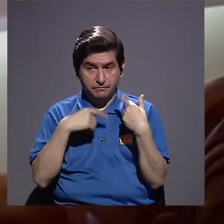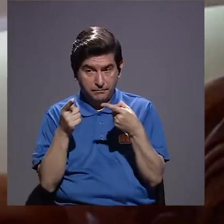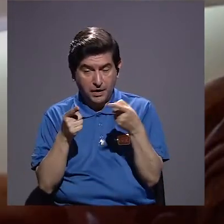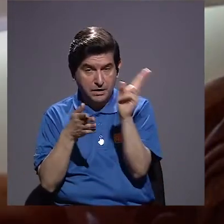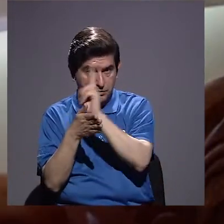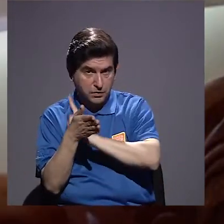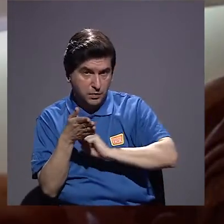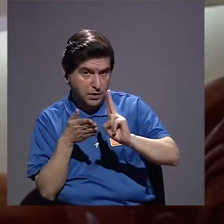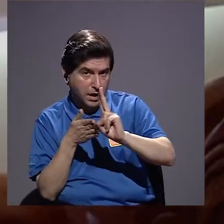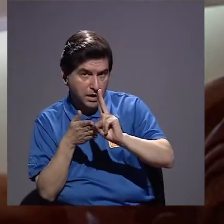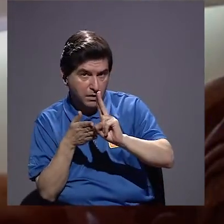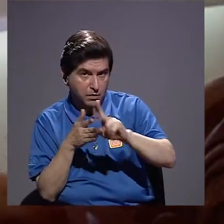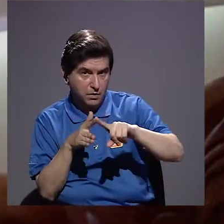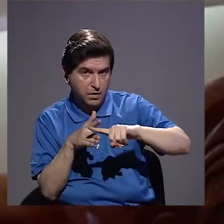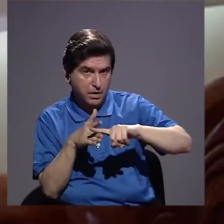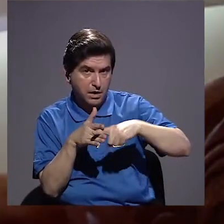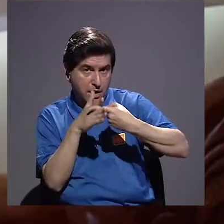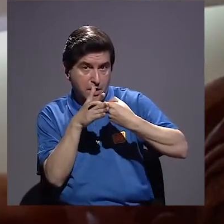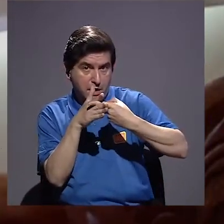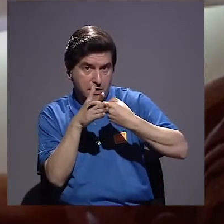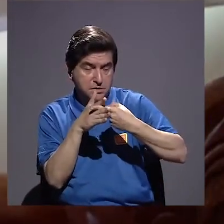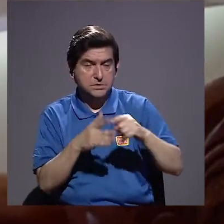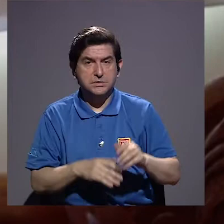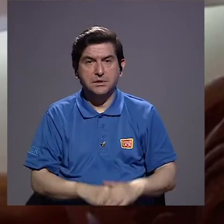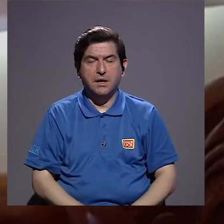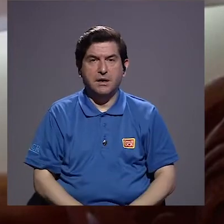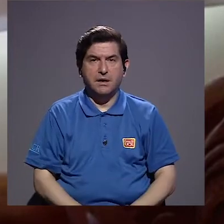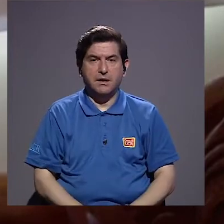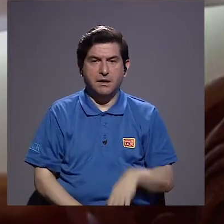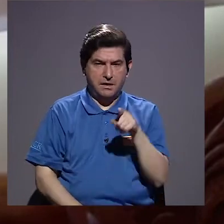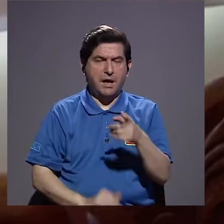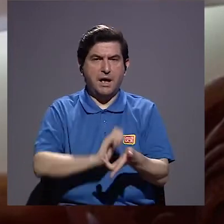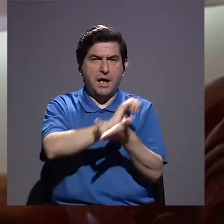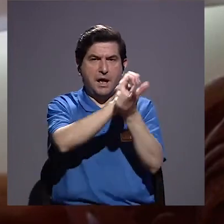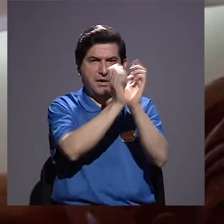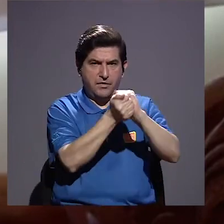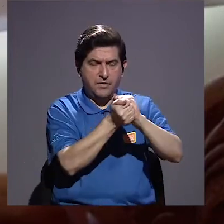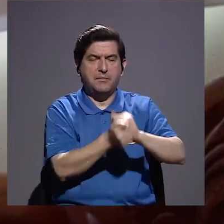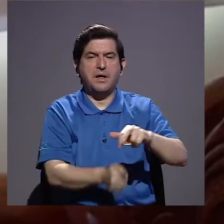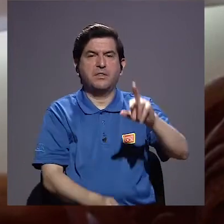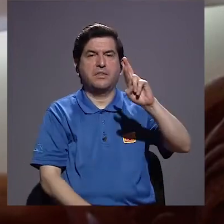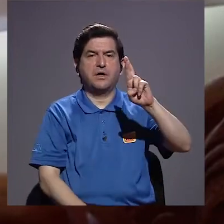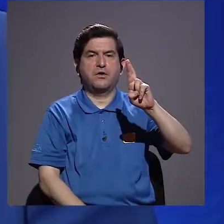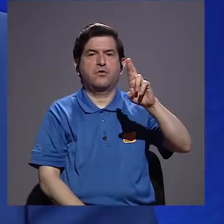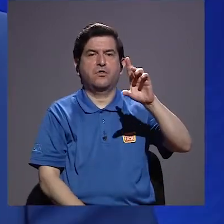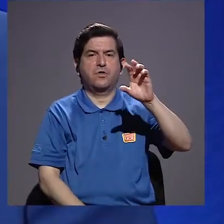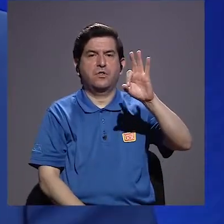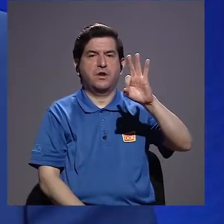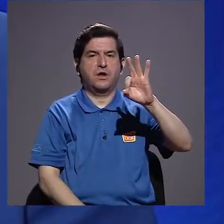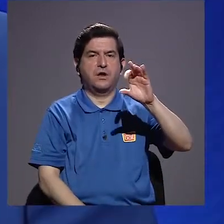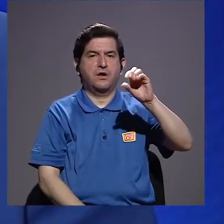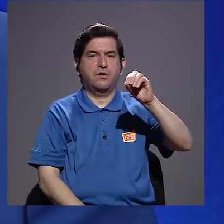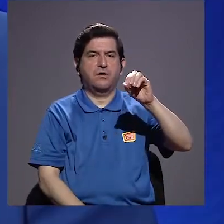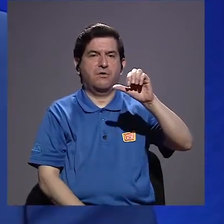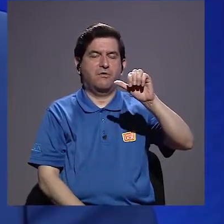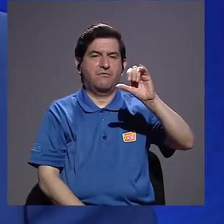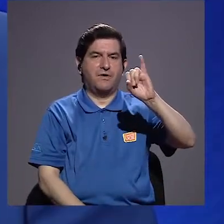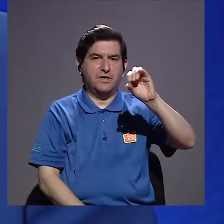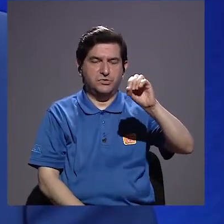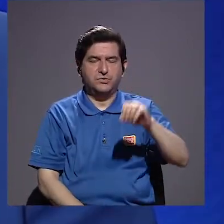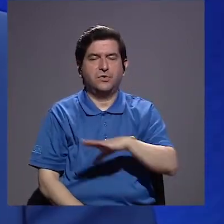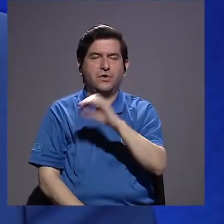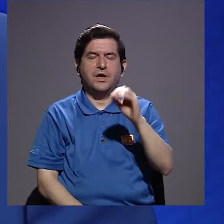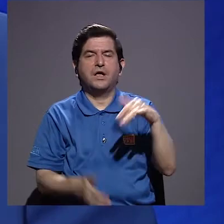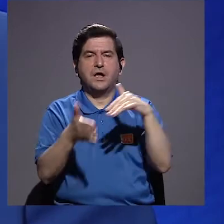universidad al iniciarse la reforma de Rodrigo Facho, al iniciarse los